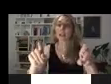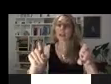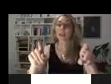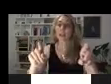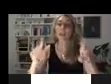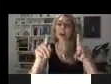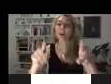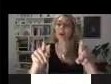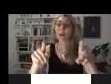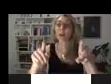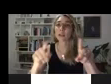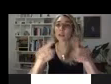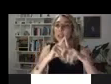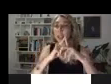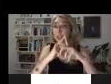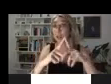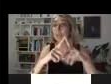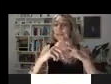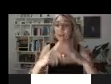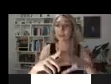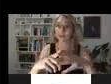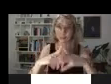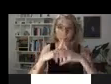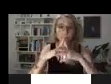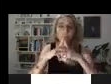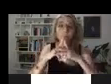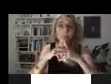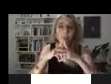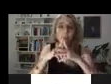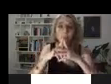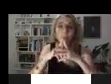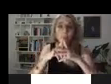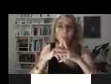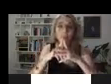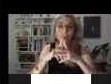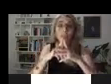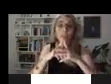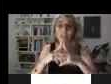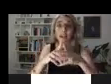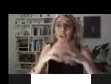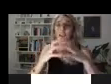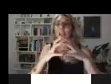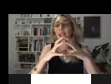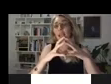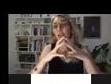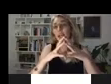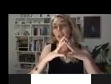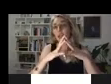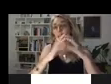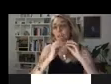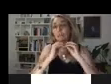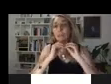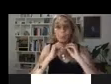de transacciones con obras de NFT. Esto lo que nos invita es